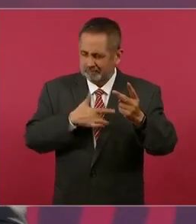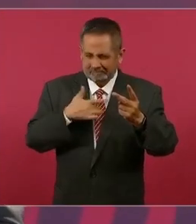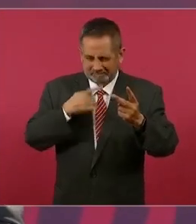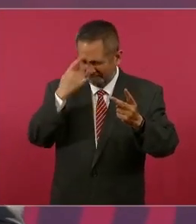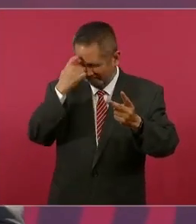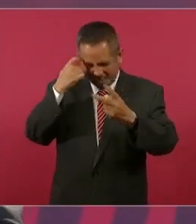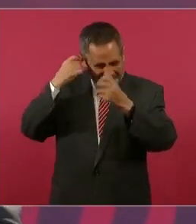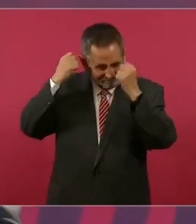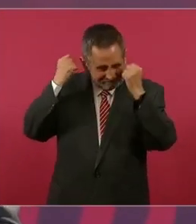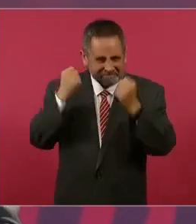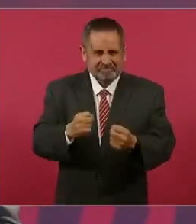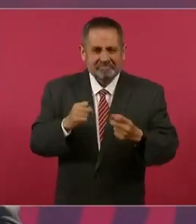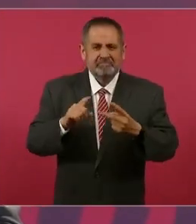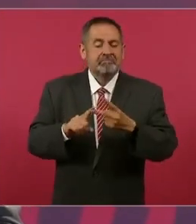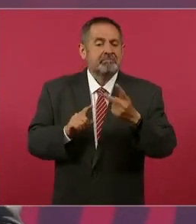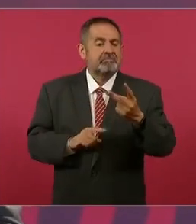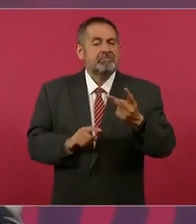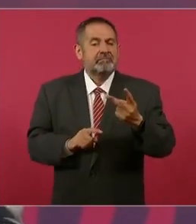seguro,